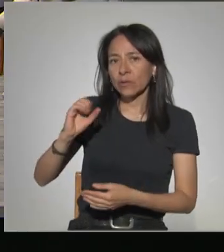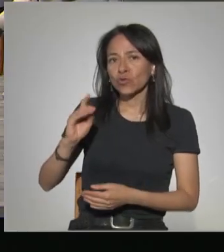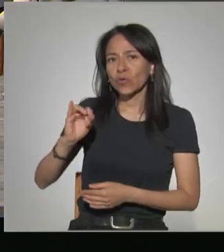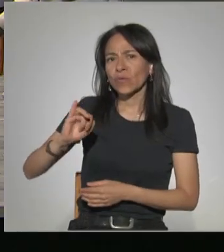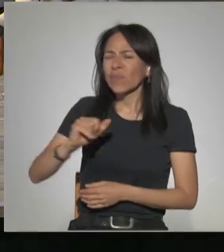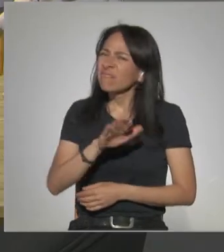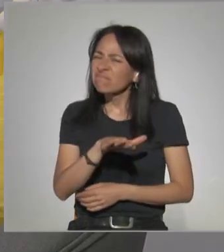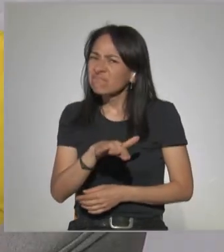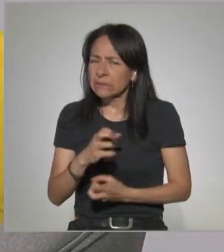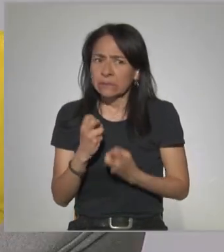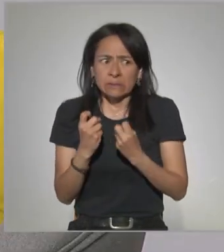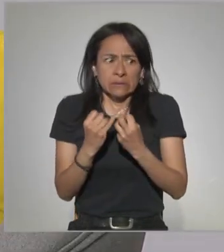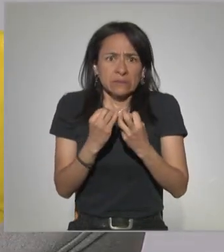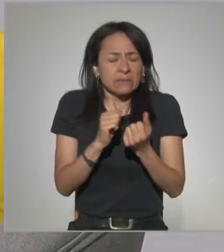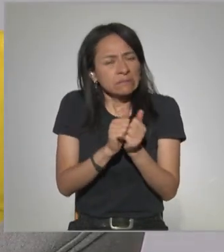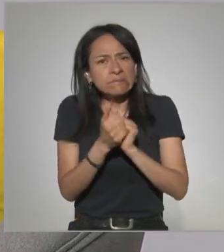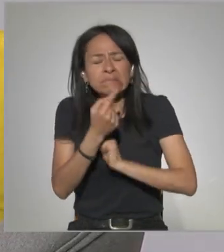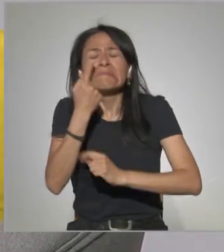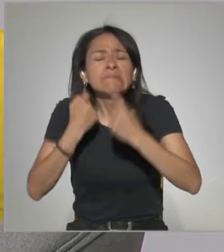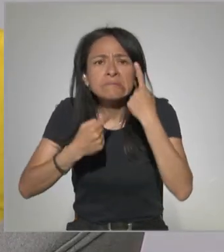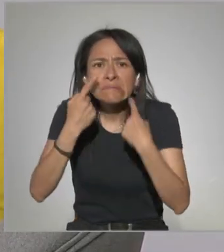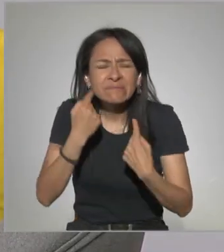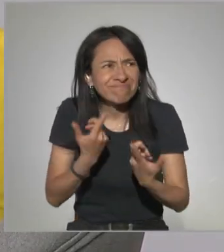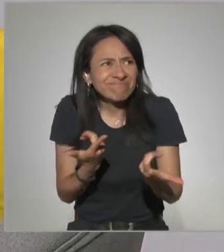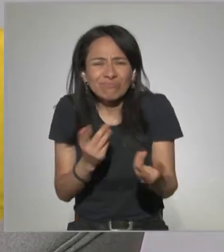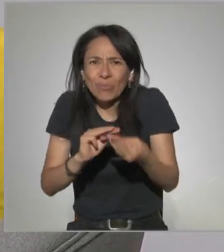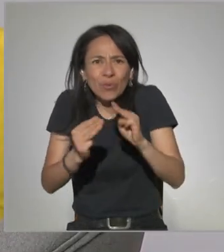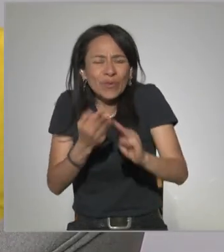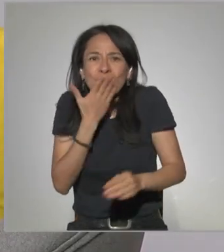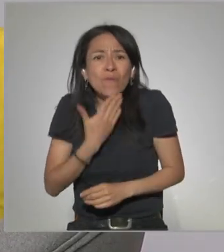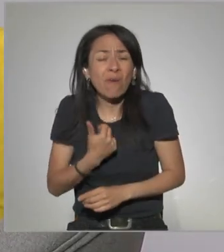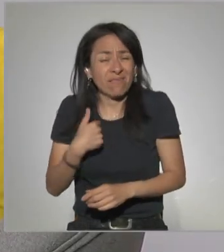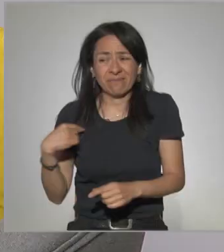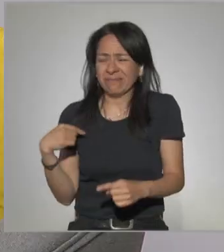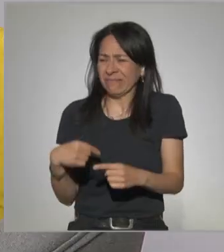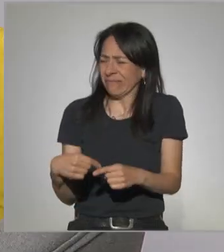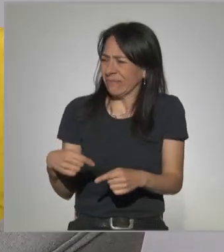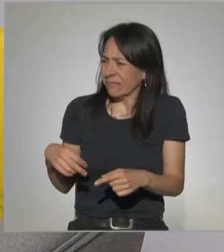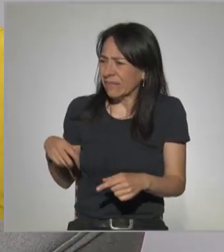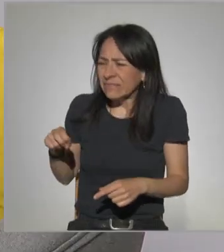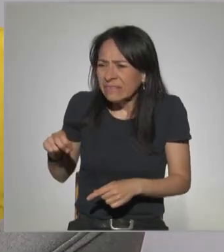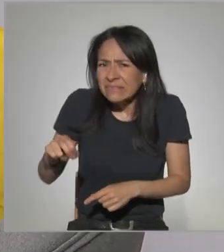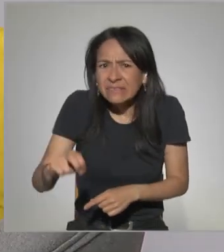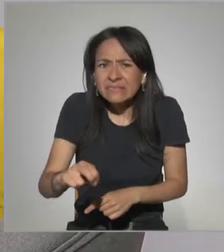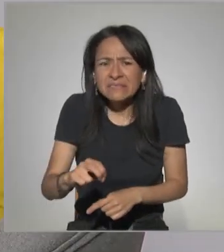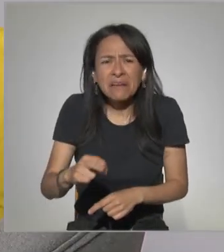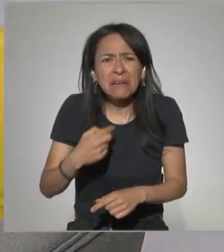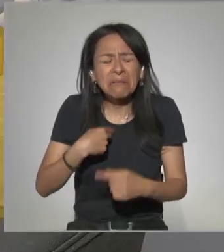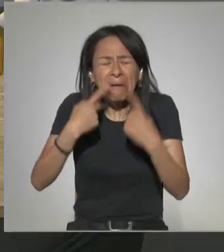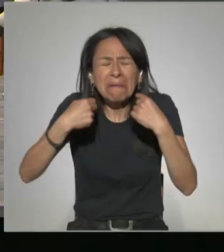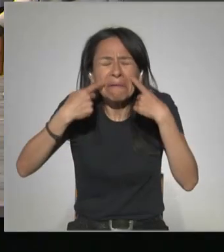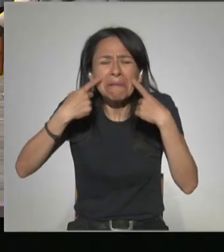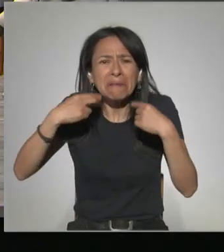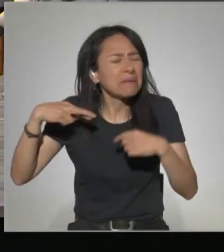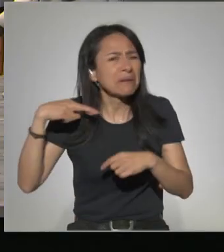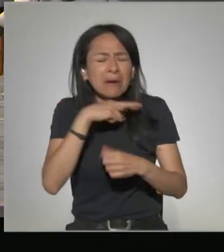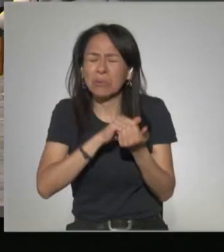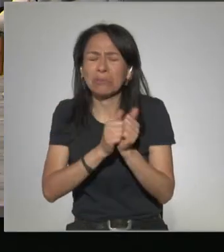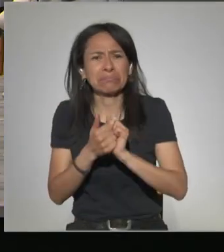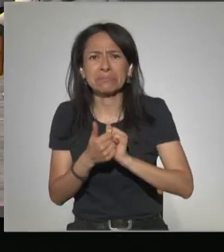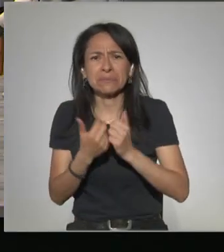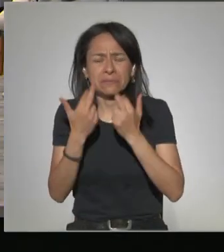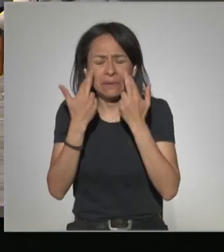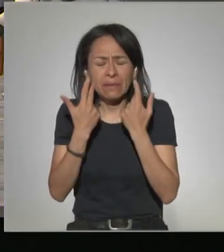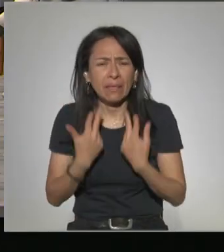haga llorar sin motivo? Últimamente me siento desbordada y lloro por cosas pequeñas. bueno, a mí me hace llorar sin motivo. Justo